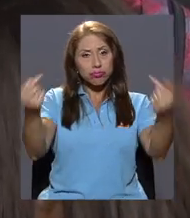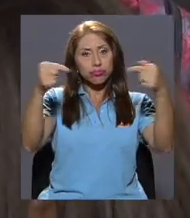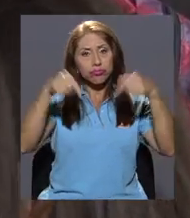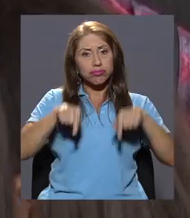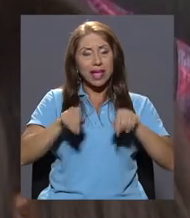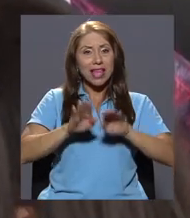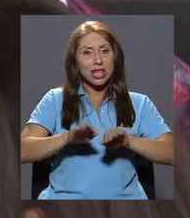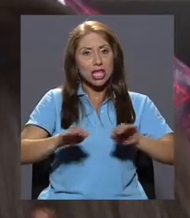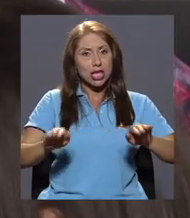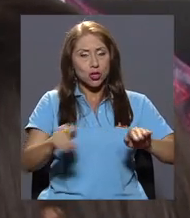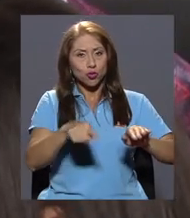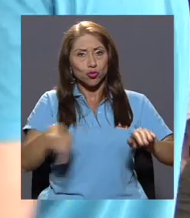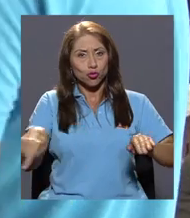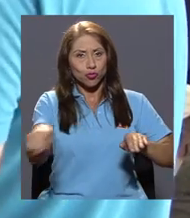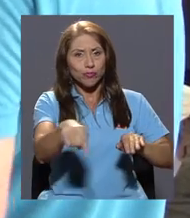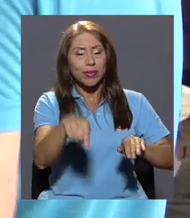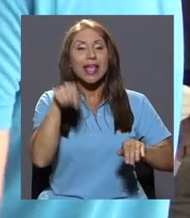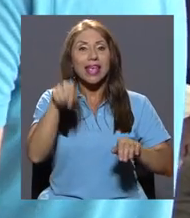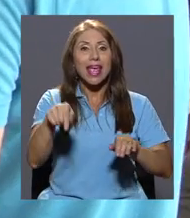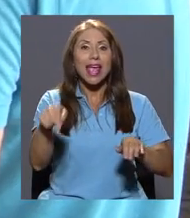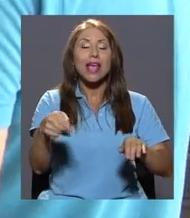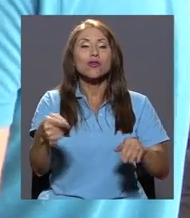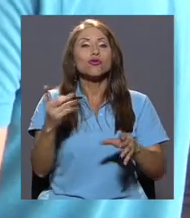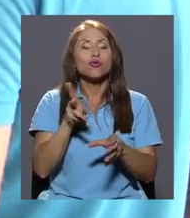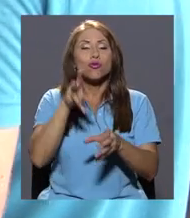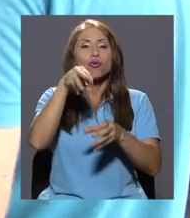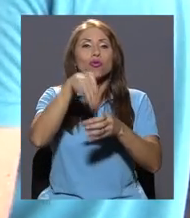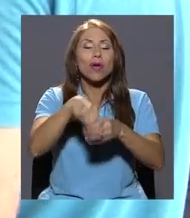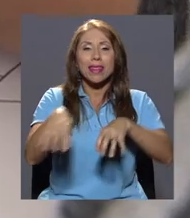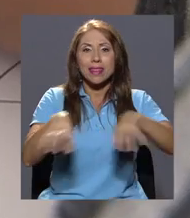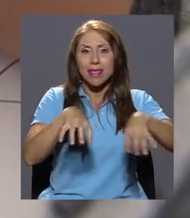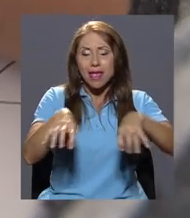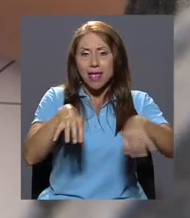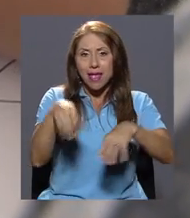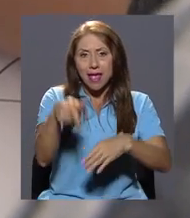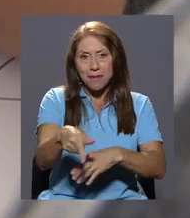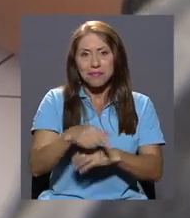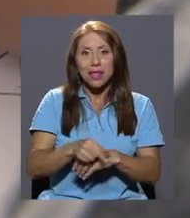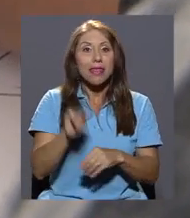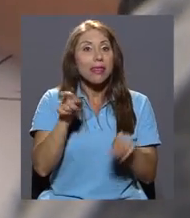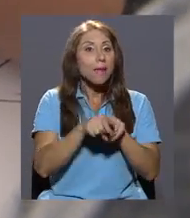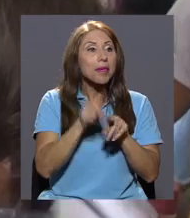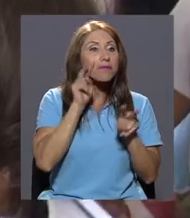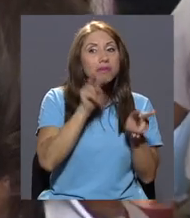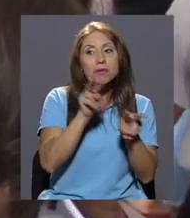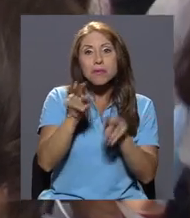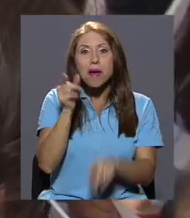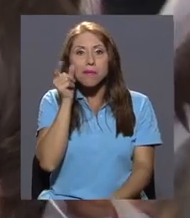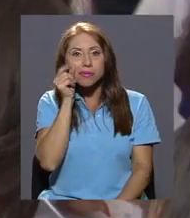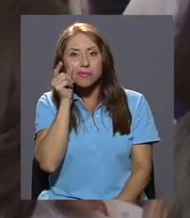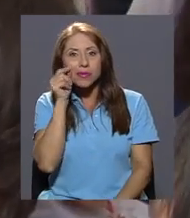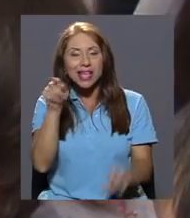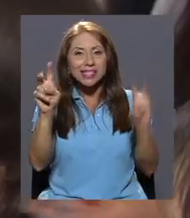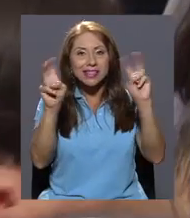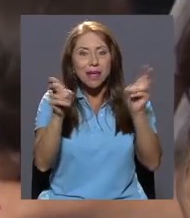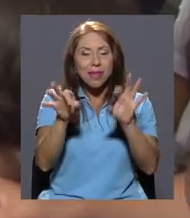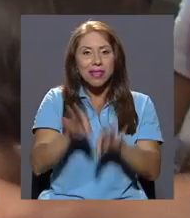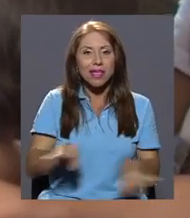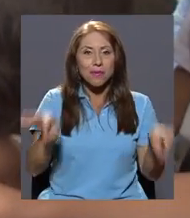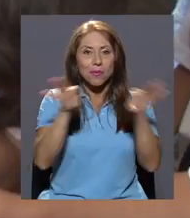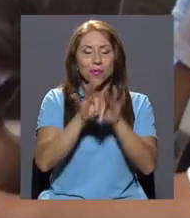presentes grupos de niños escolares que se acercaron a formar parte de las dinámicas de este evento y a curiosear en este tema tan